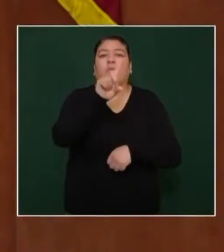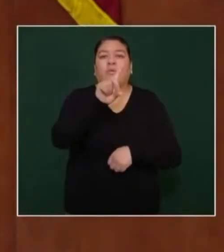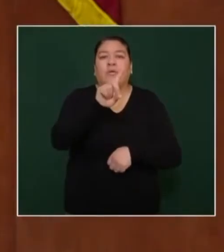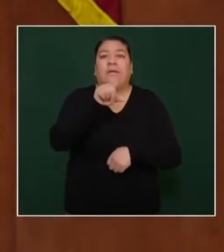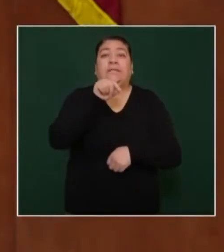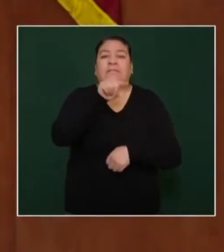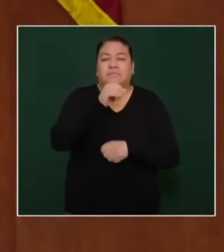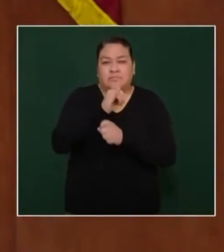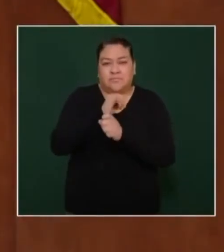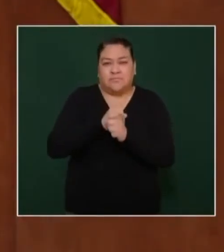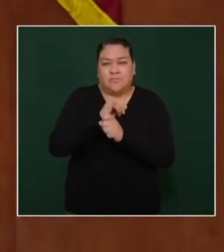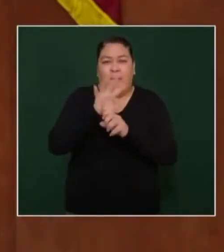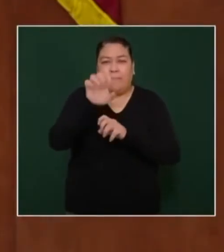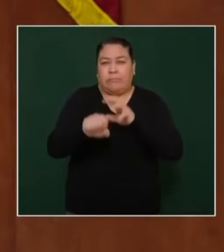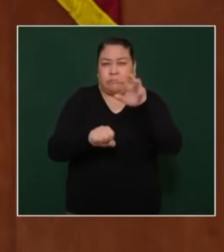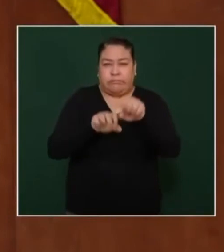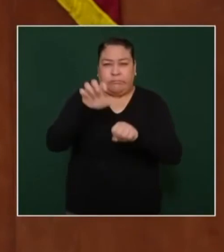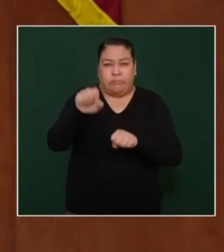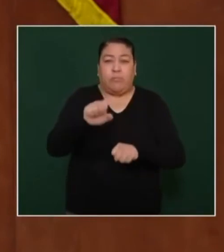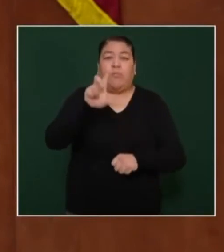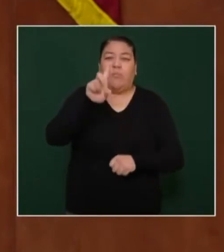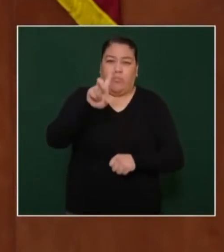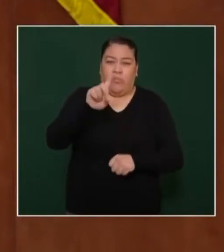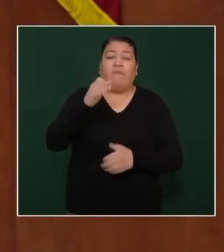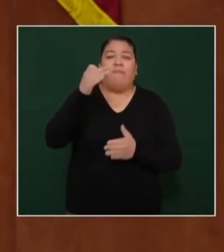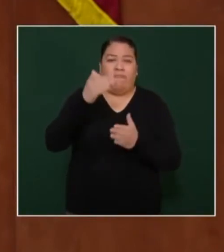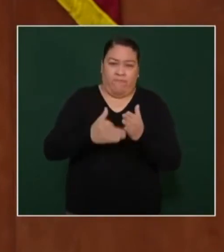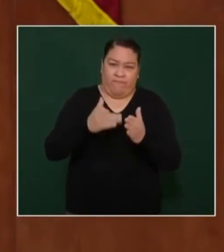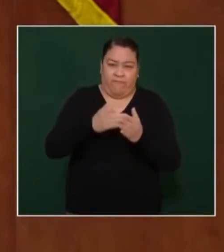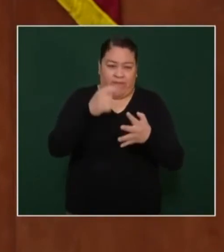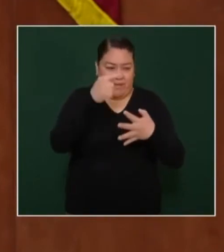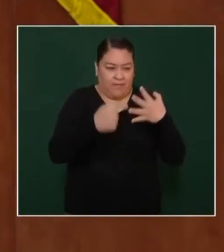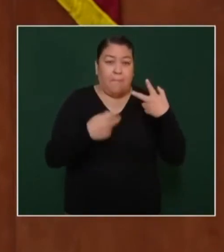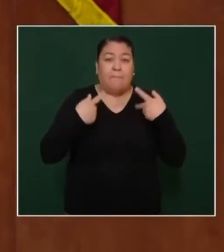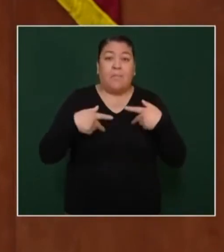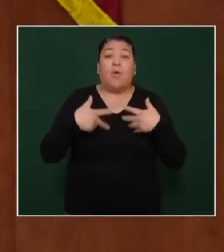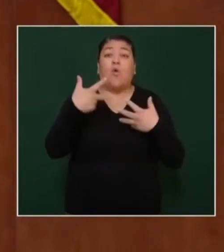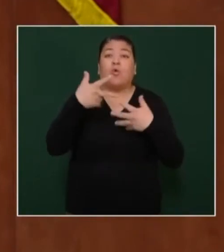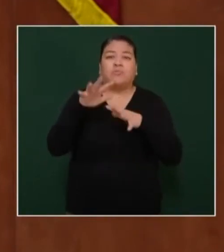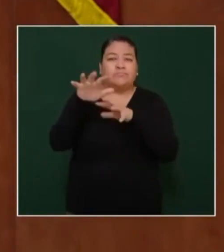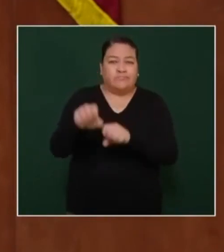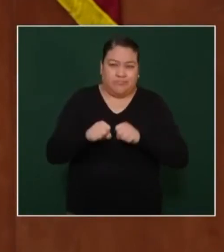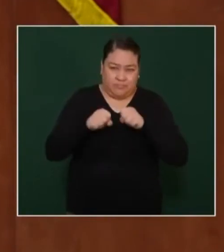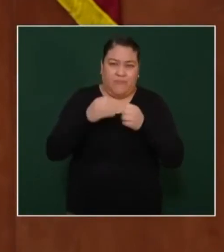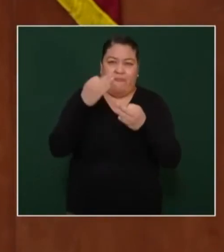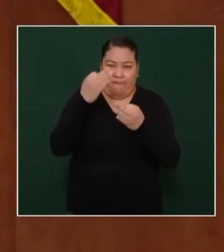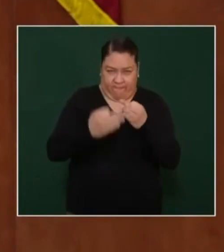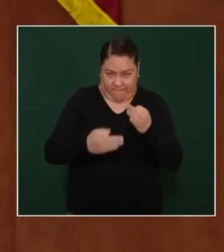caso que han sido detenidas. Restan por ejecutar 8 órdenes de aprehensión